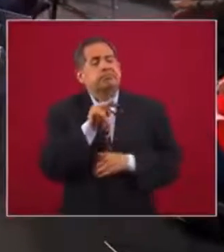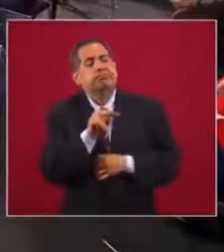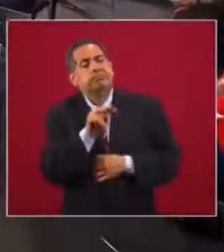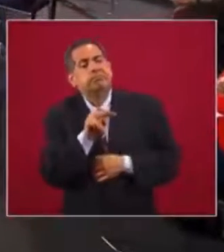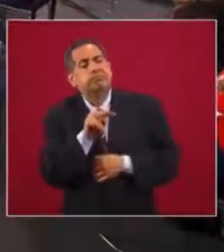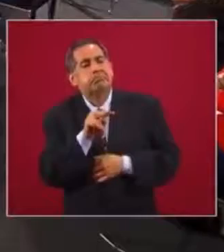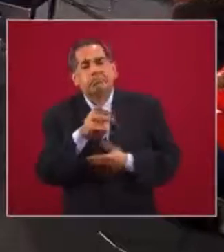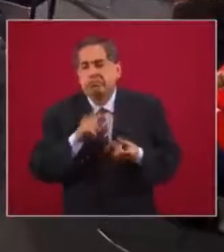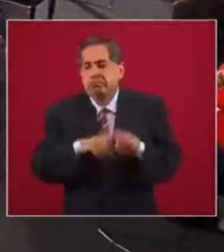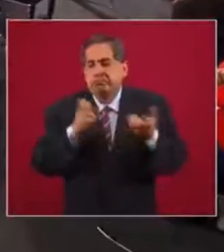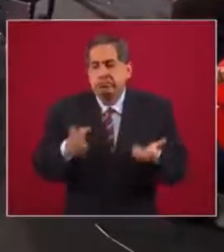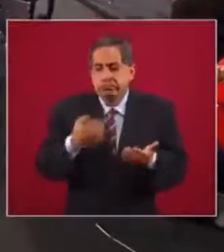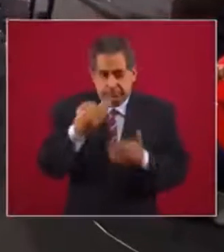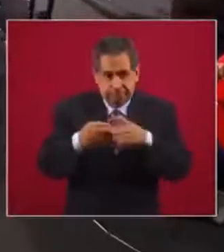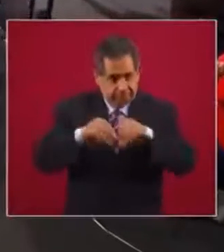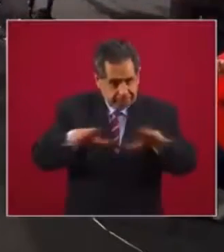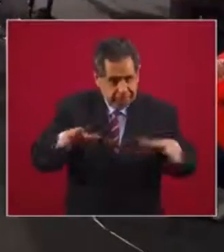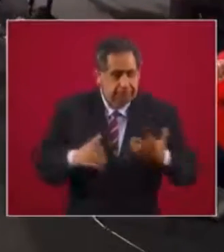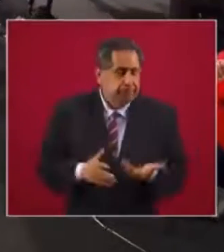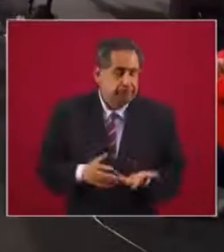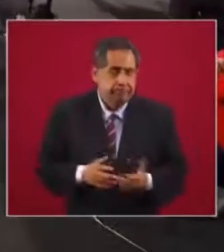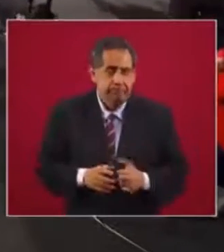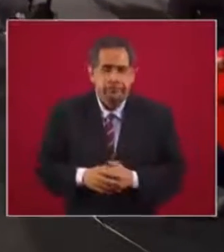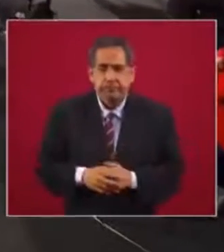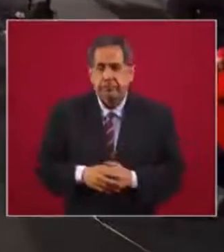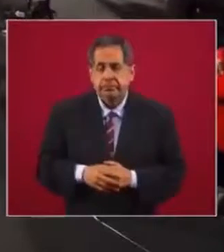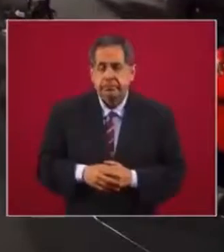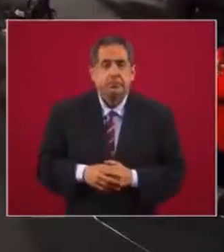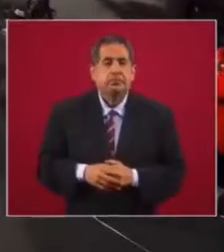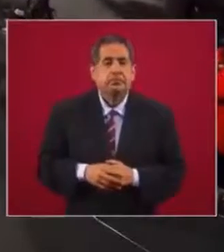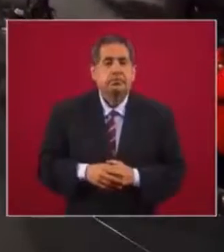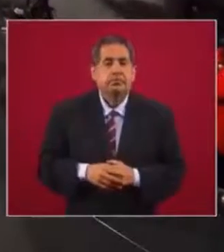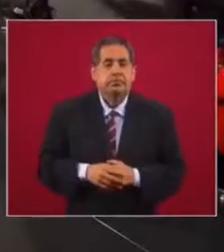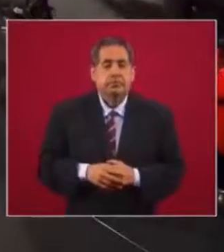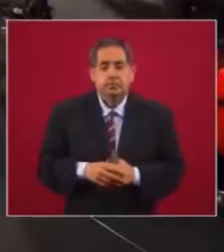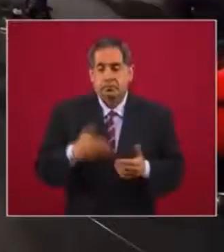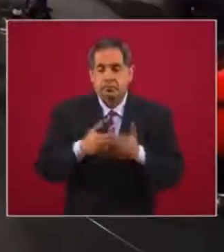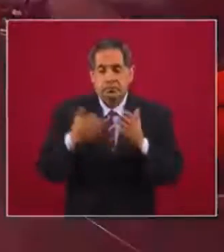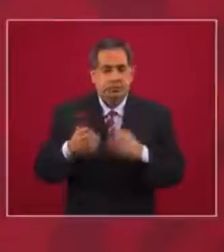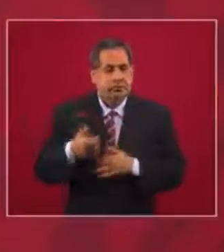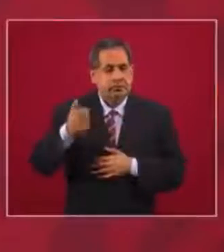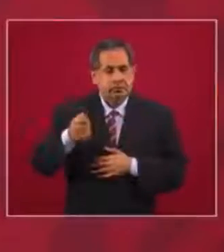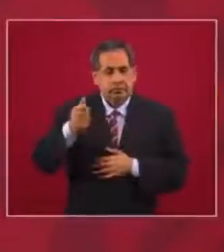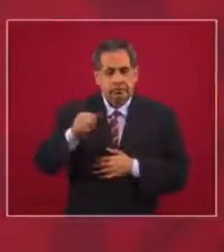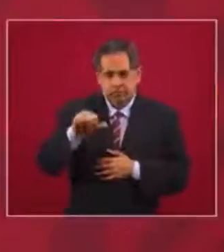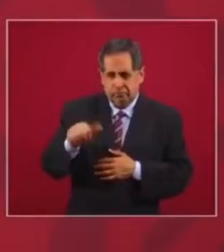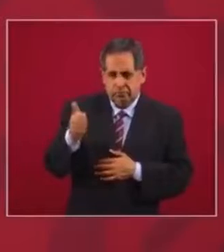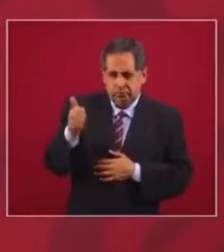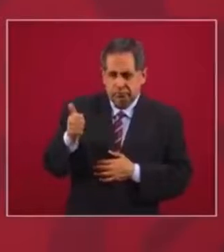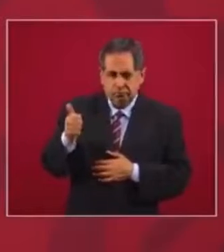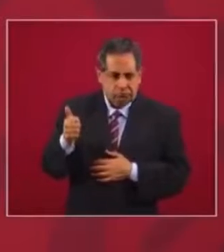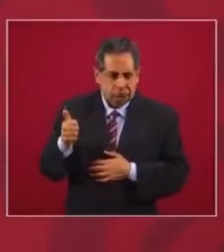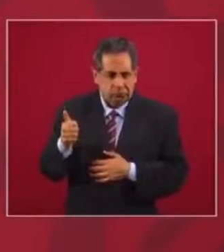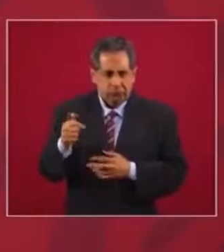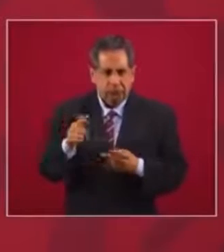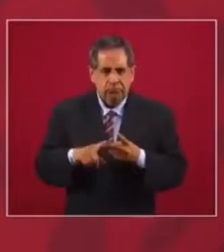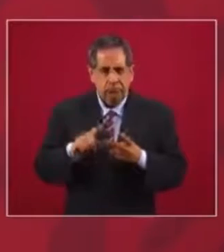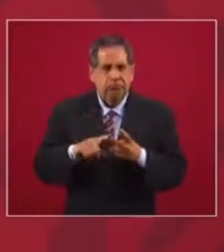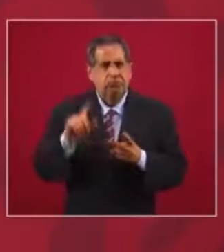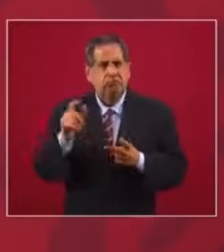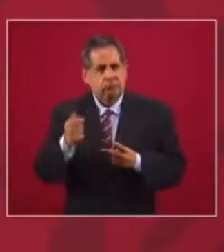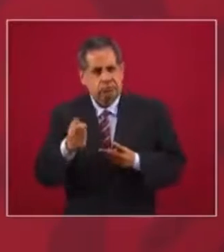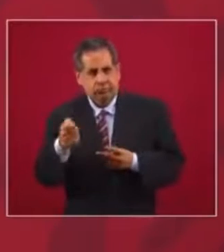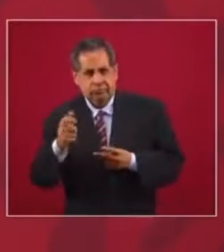ahora por el 11, por el